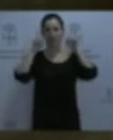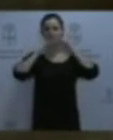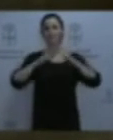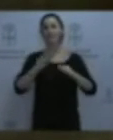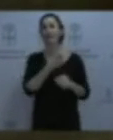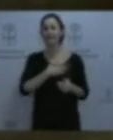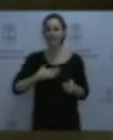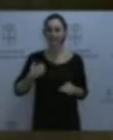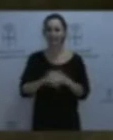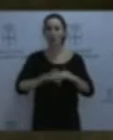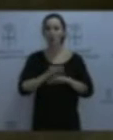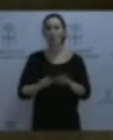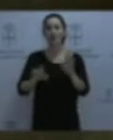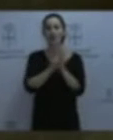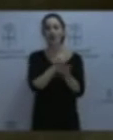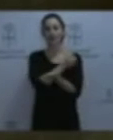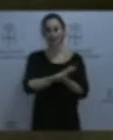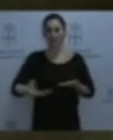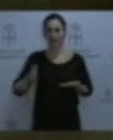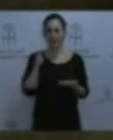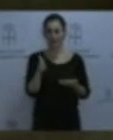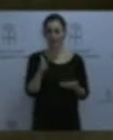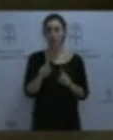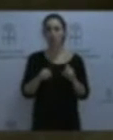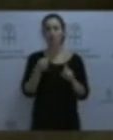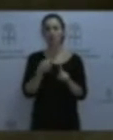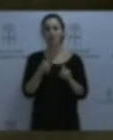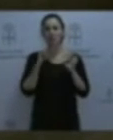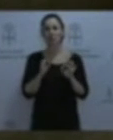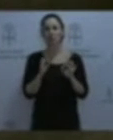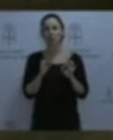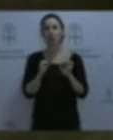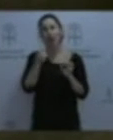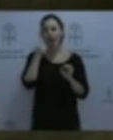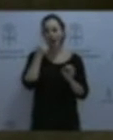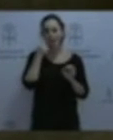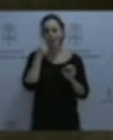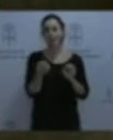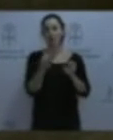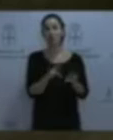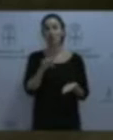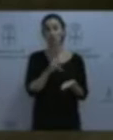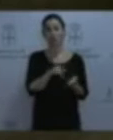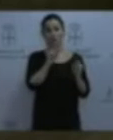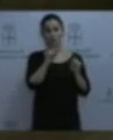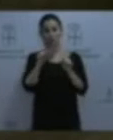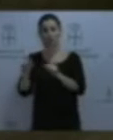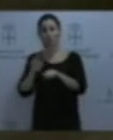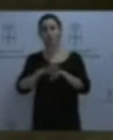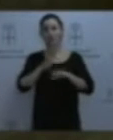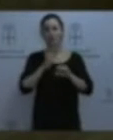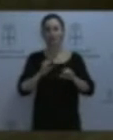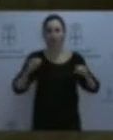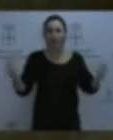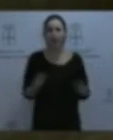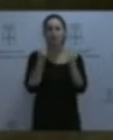el cumplimiento de las leyes, la garantía de los derechos y la observancia de los deberes de cuantos participan en los procesos de enseñanza y aprendizaje, la mejora del